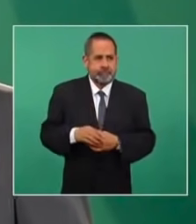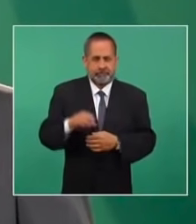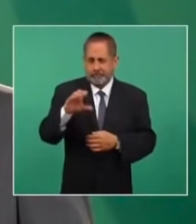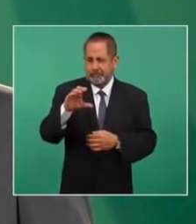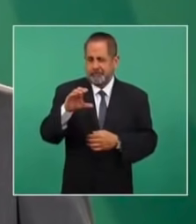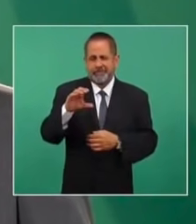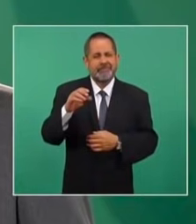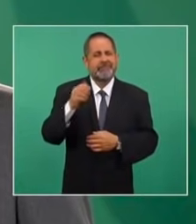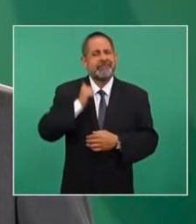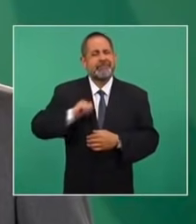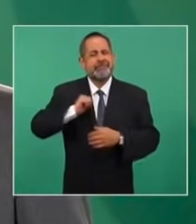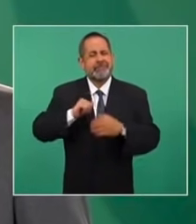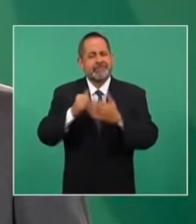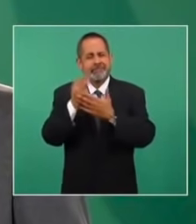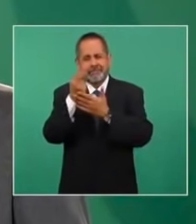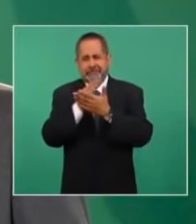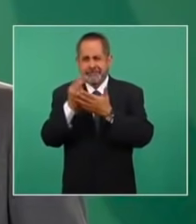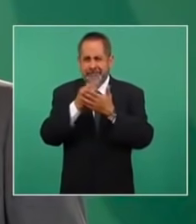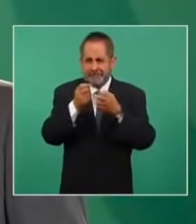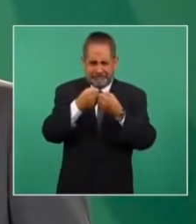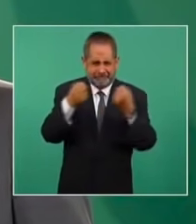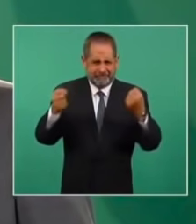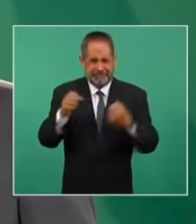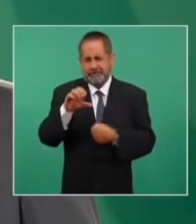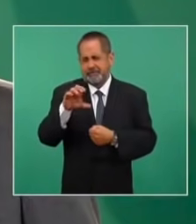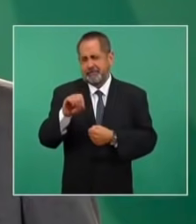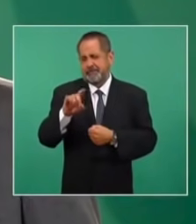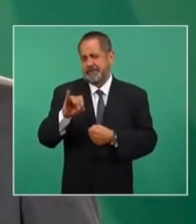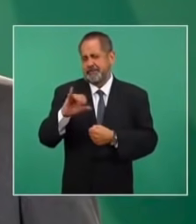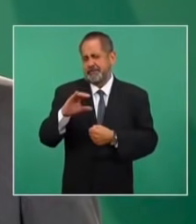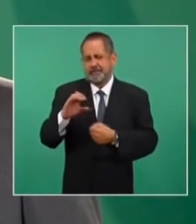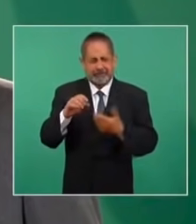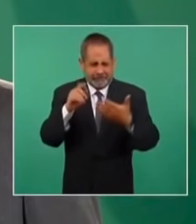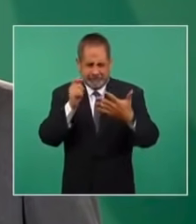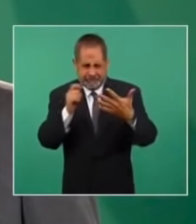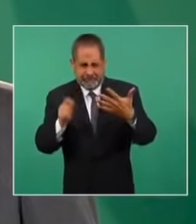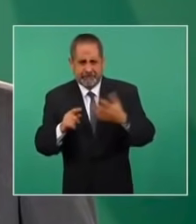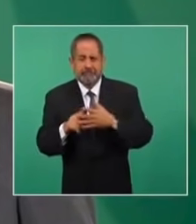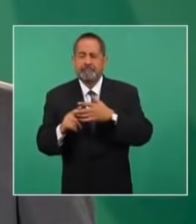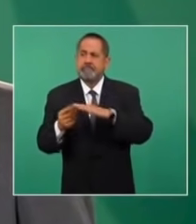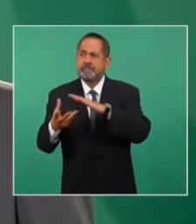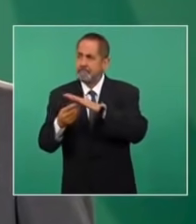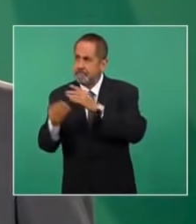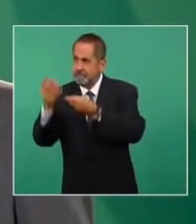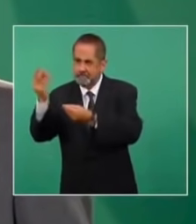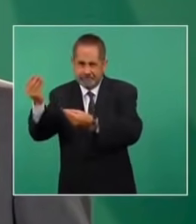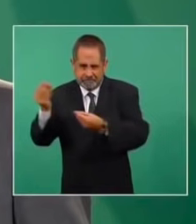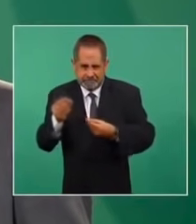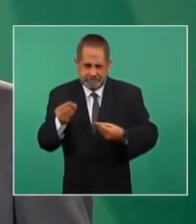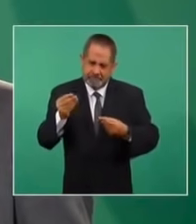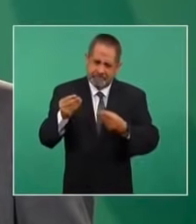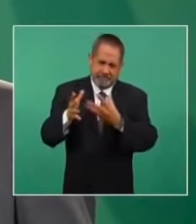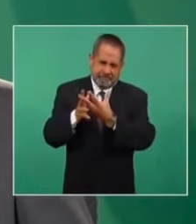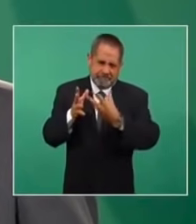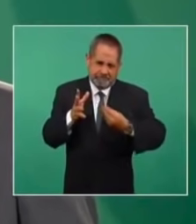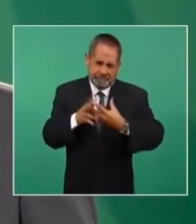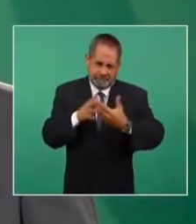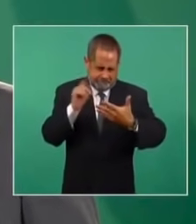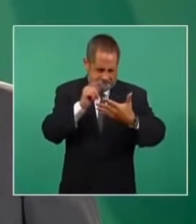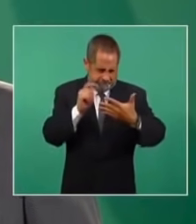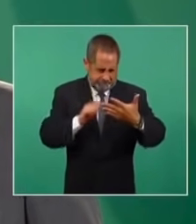códices, nos mandaron material, copias, algo que por lo